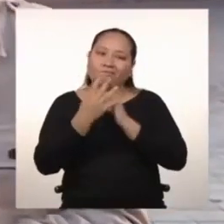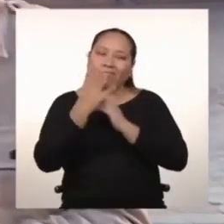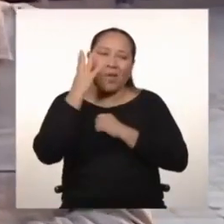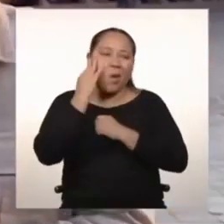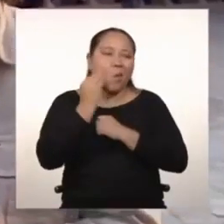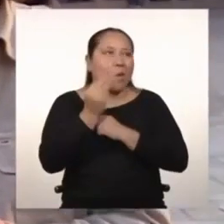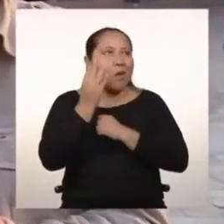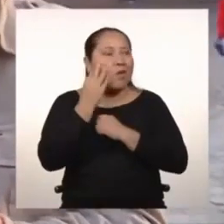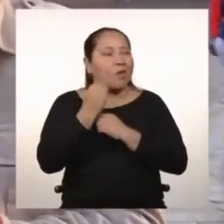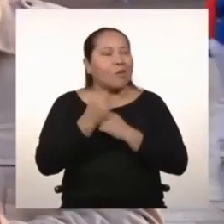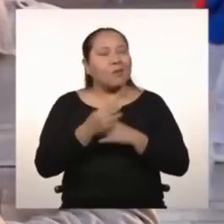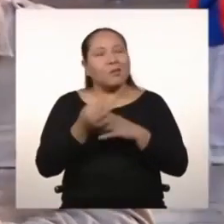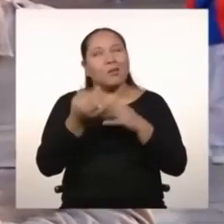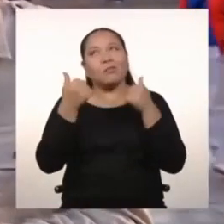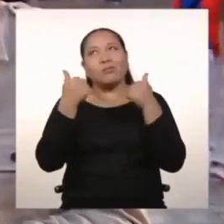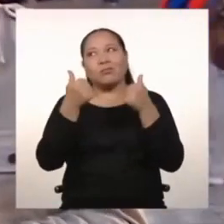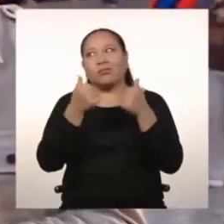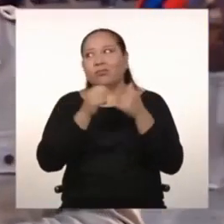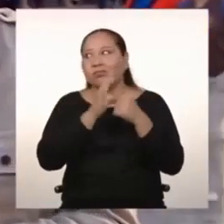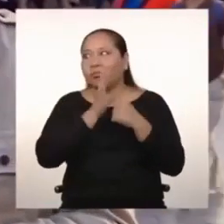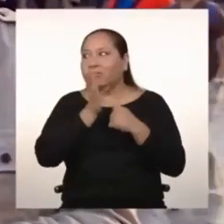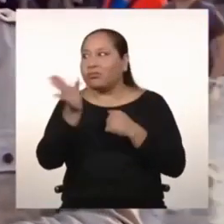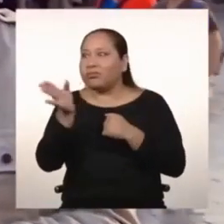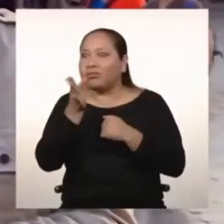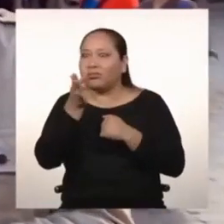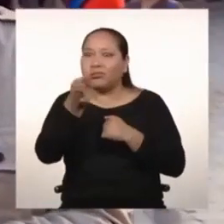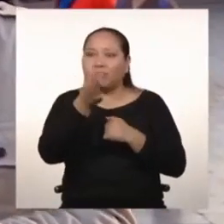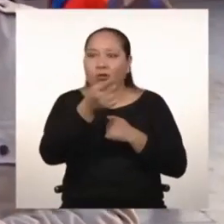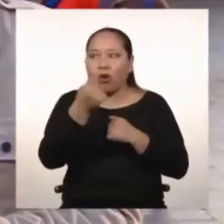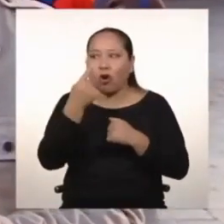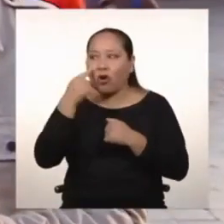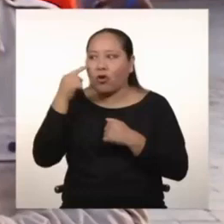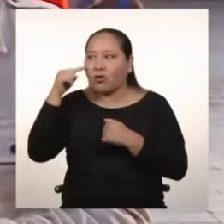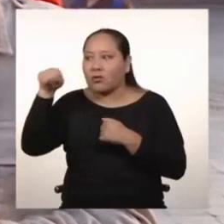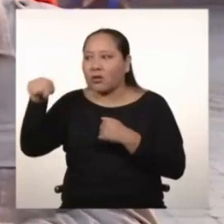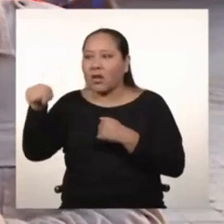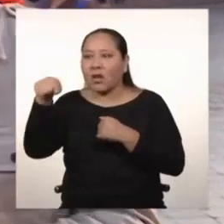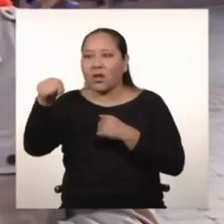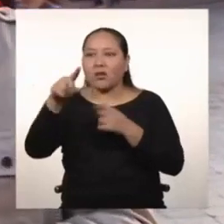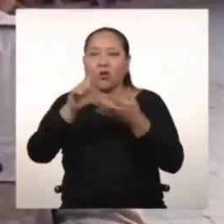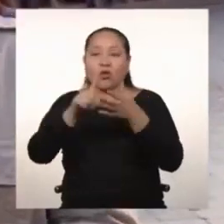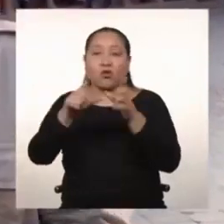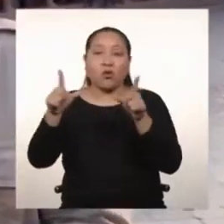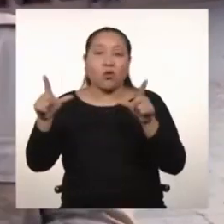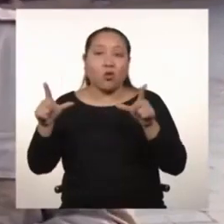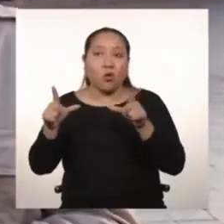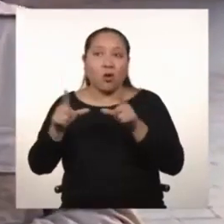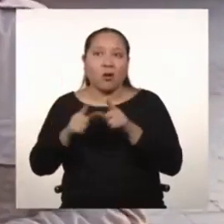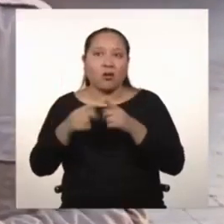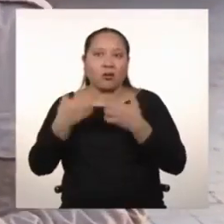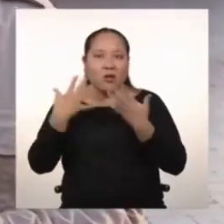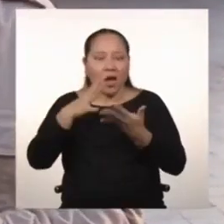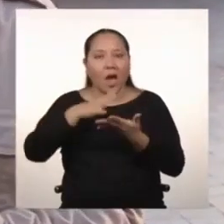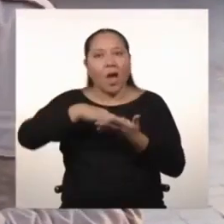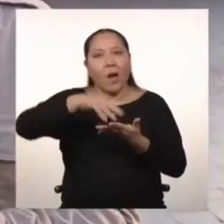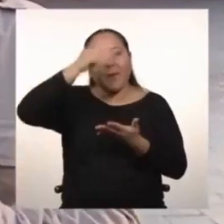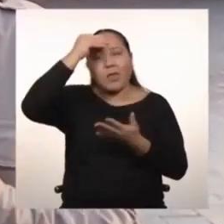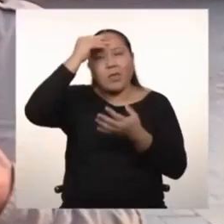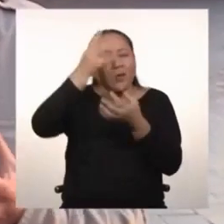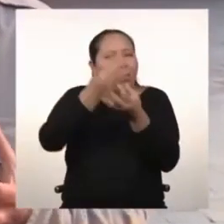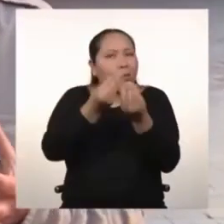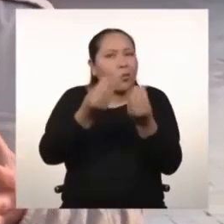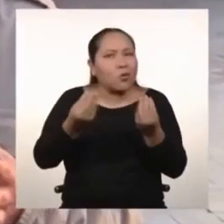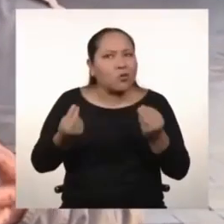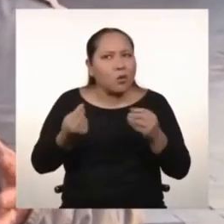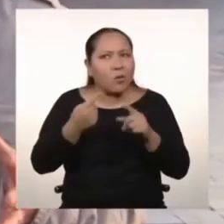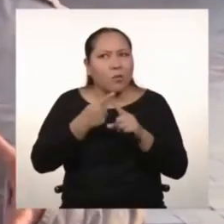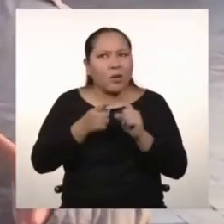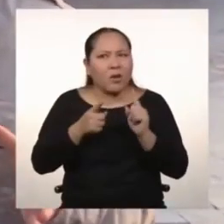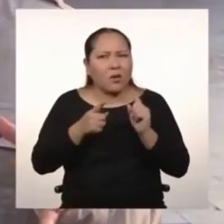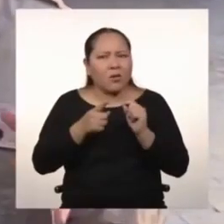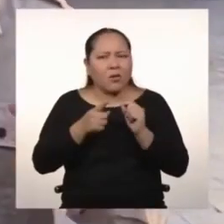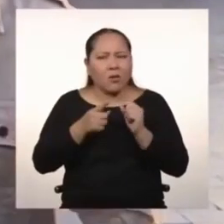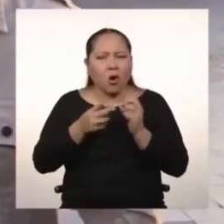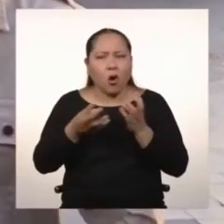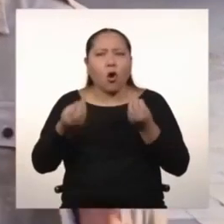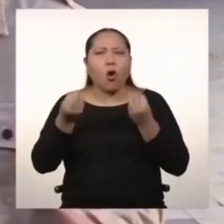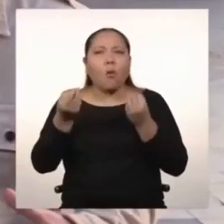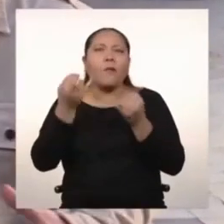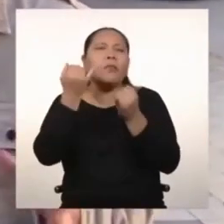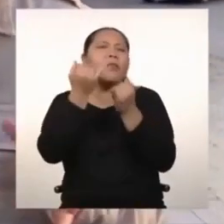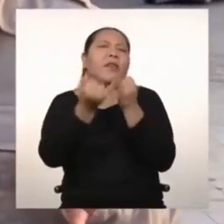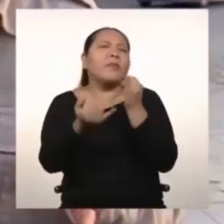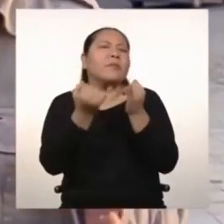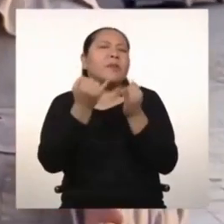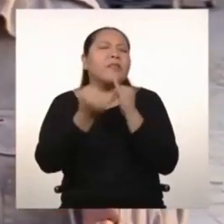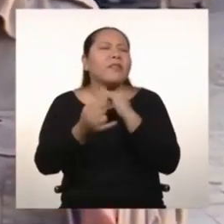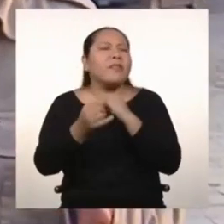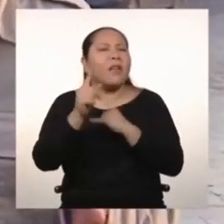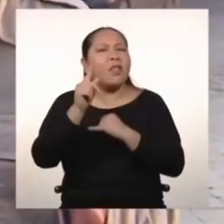enriquecedora venir desde esos lugares. Qué bueno. Y he aprendido un montón. Ahora, el fin de Túpac Amaru está